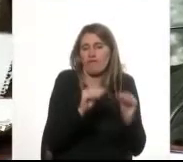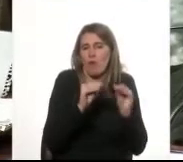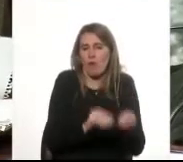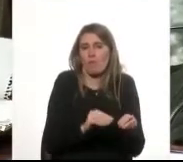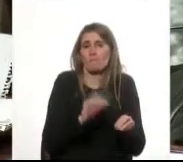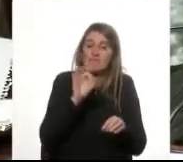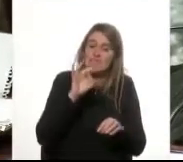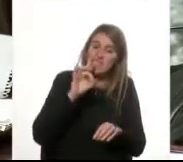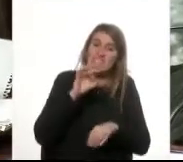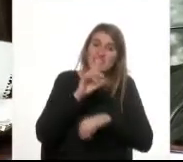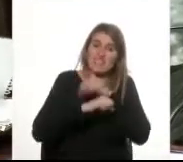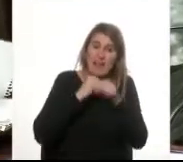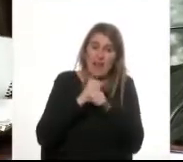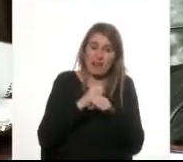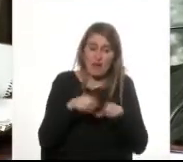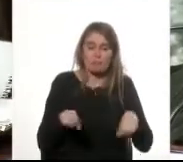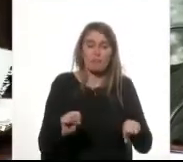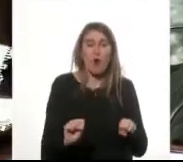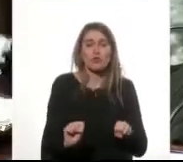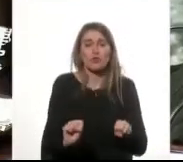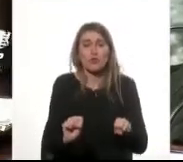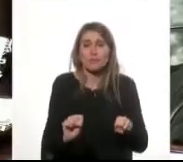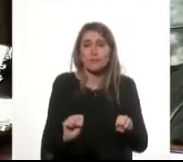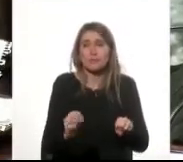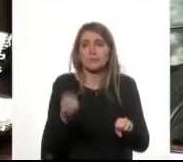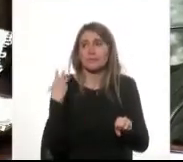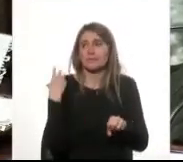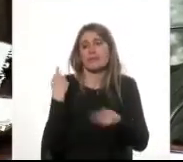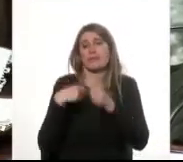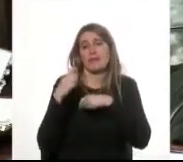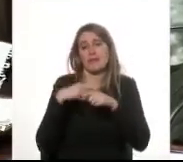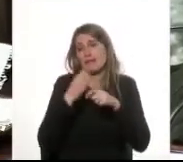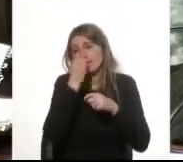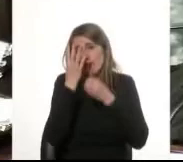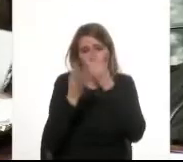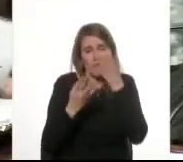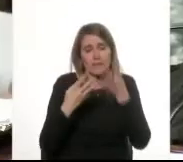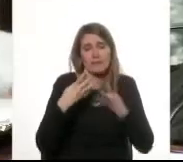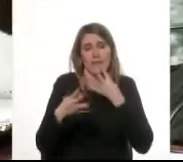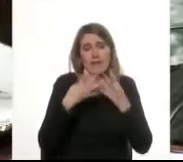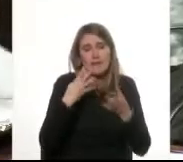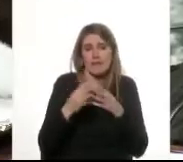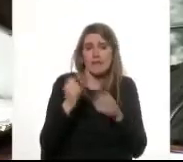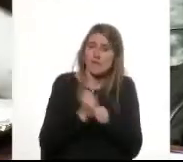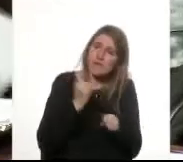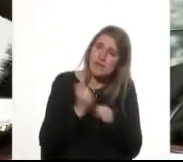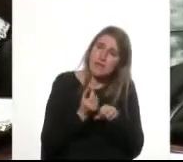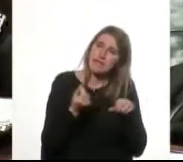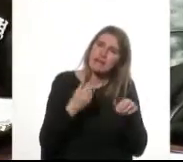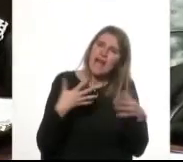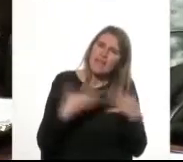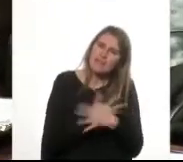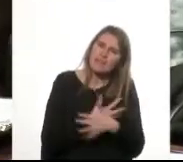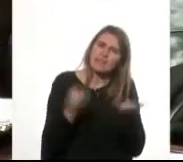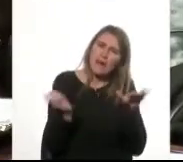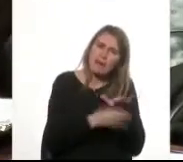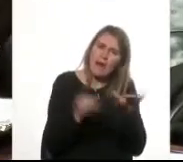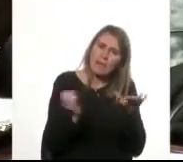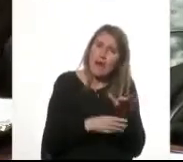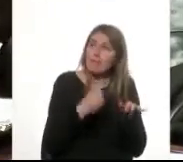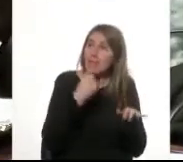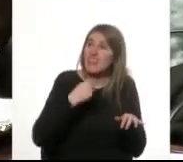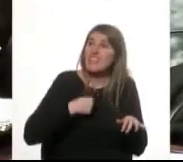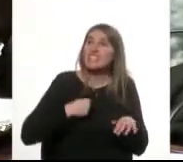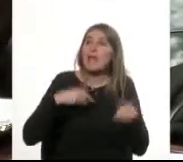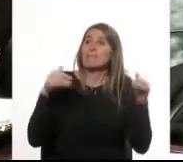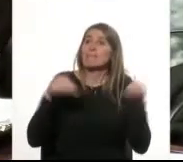y 15 años yendo con una motito a una feria, y nos vienen a decir que